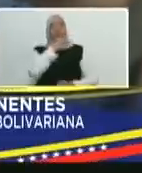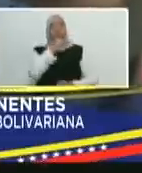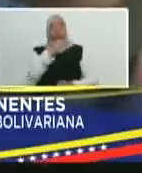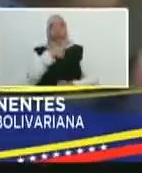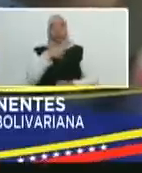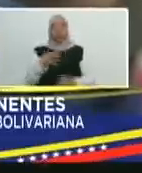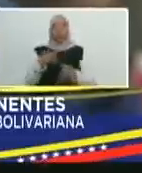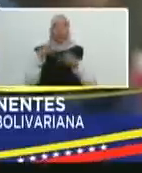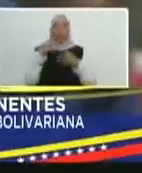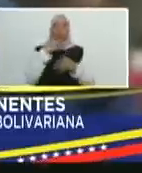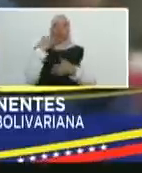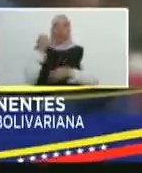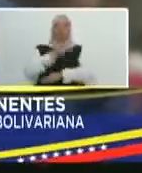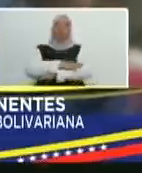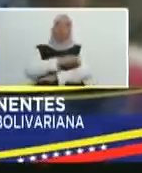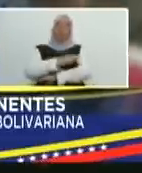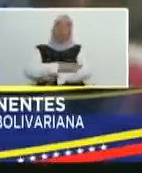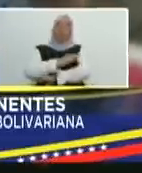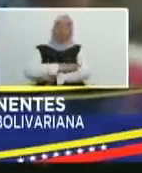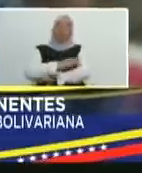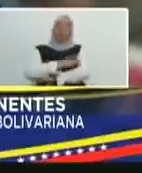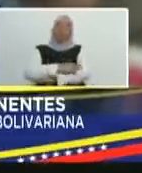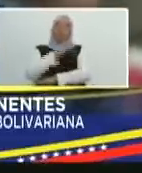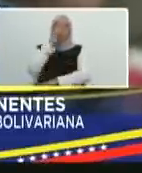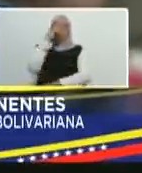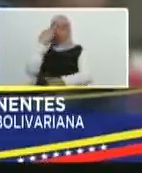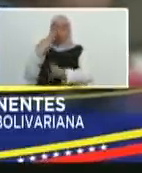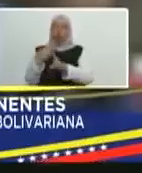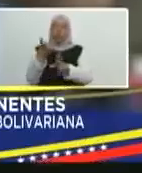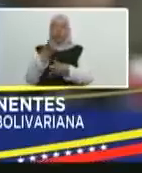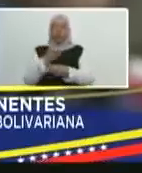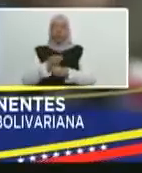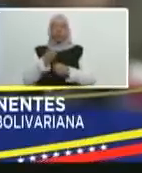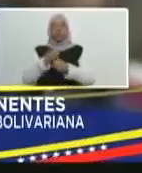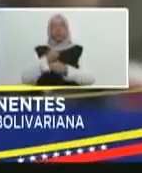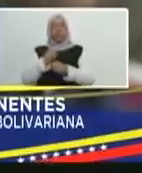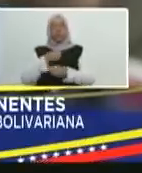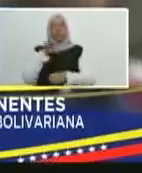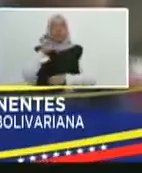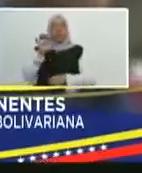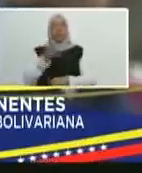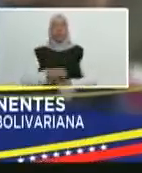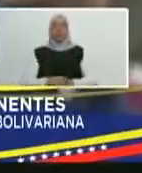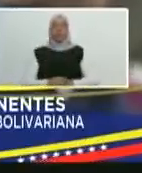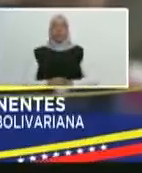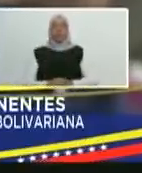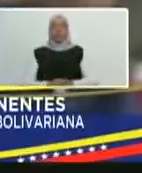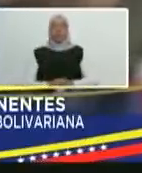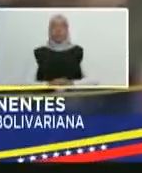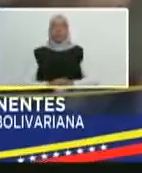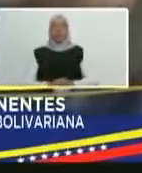la trayectoria moral, la honestidad y honor y compromiso con la patria.